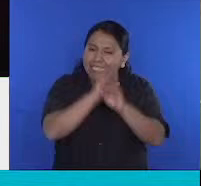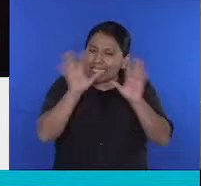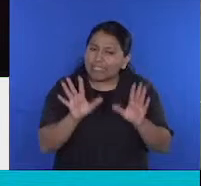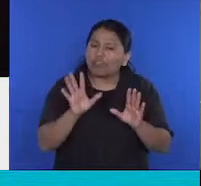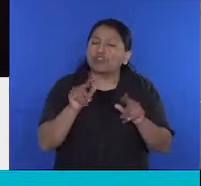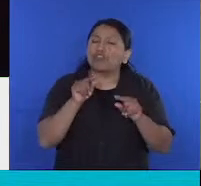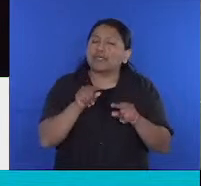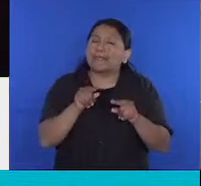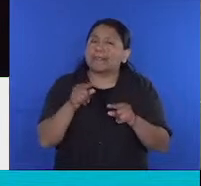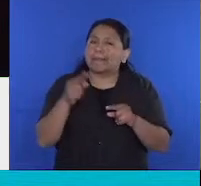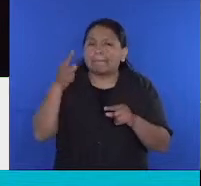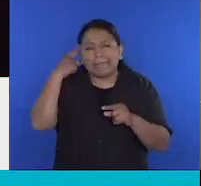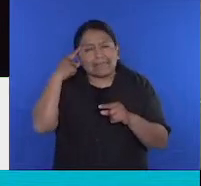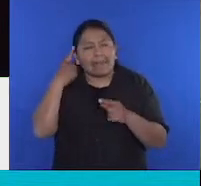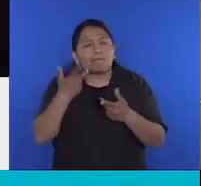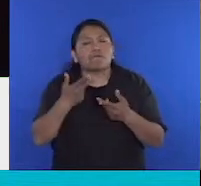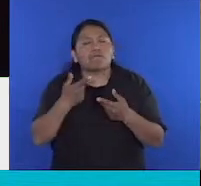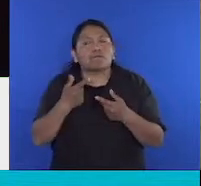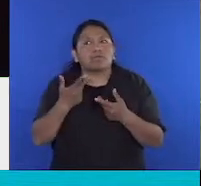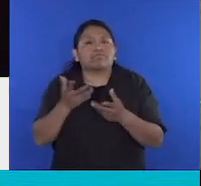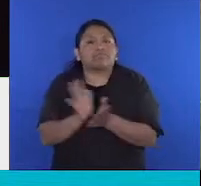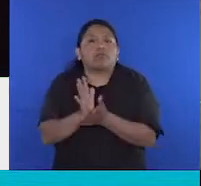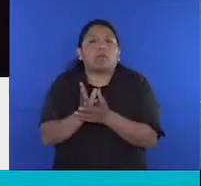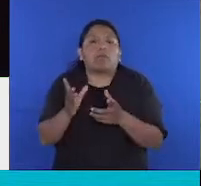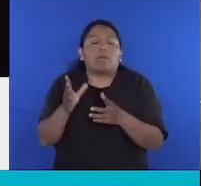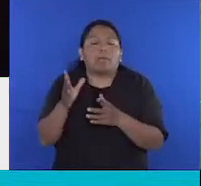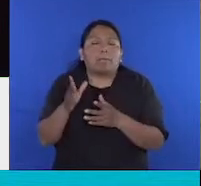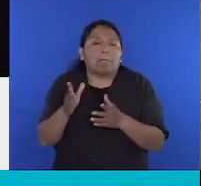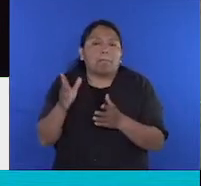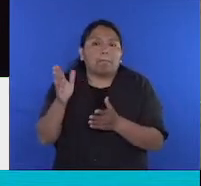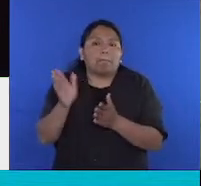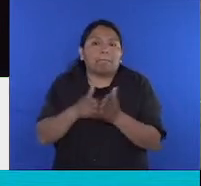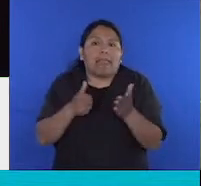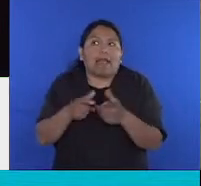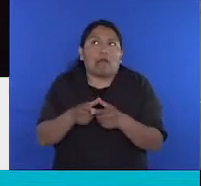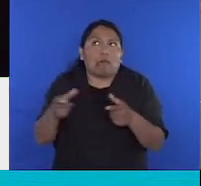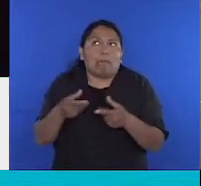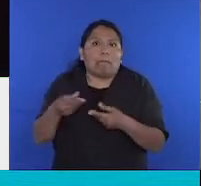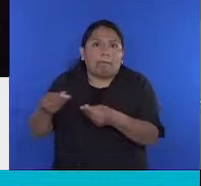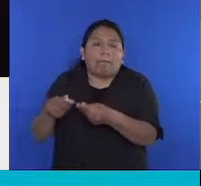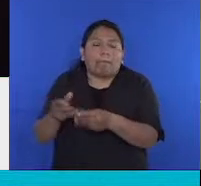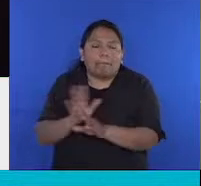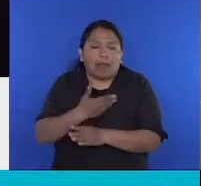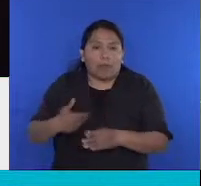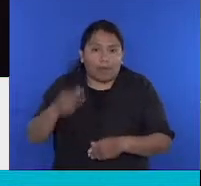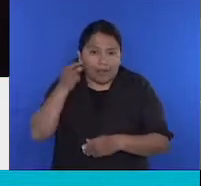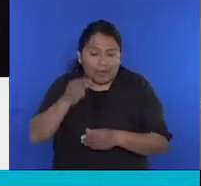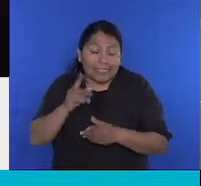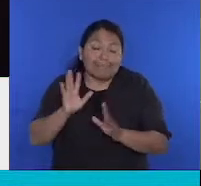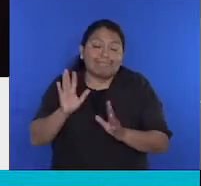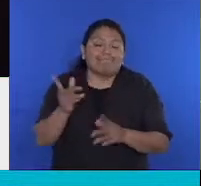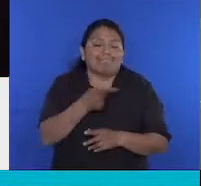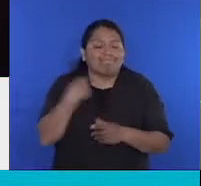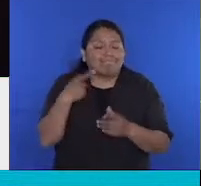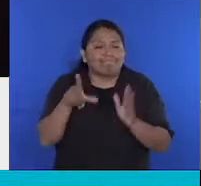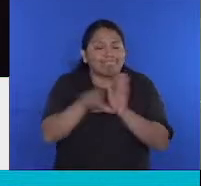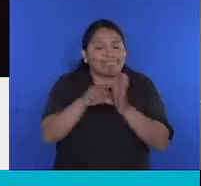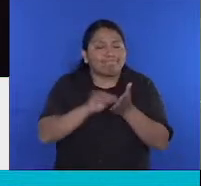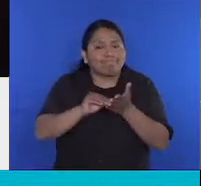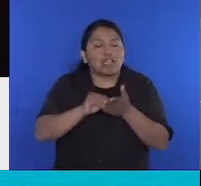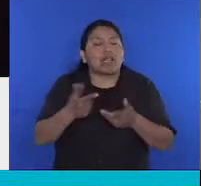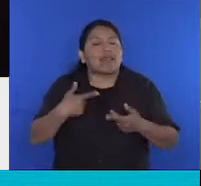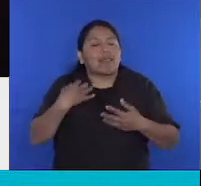otorgando un cheque en blanco al gobernador de la provincia y nos parecía que como legisladores teníamos la obligación de intervenir